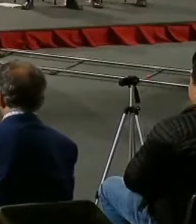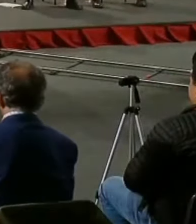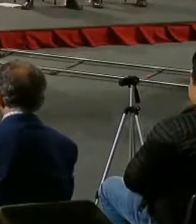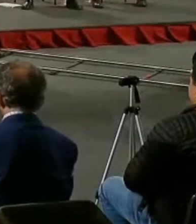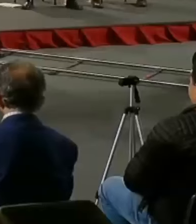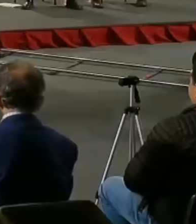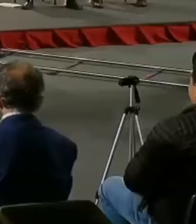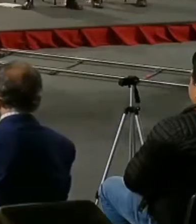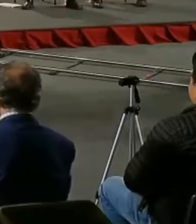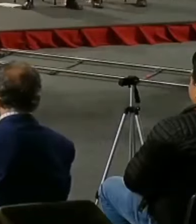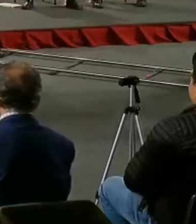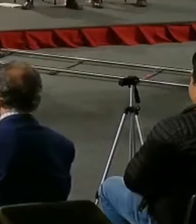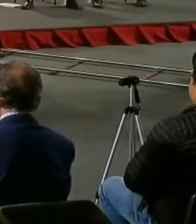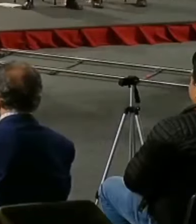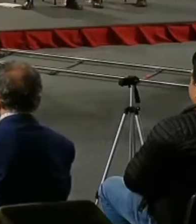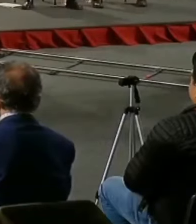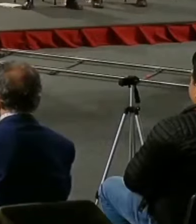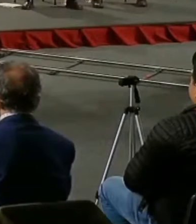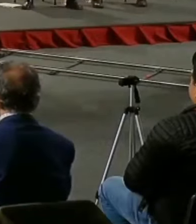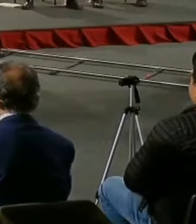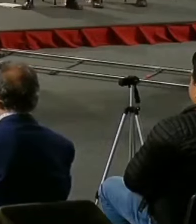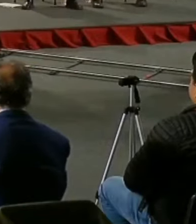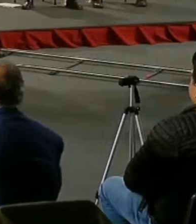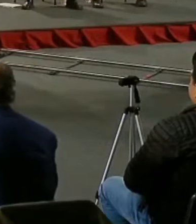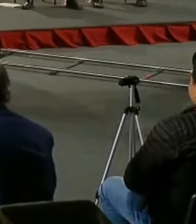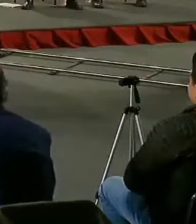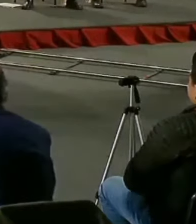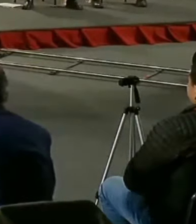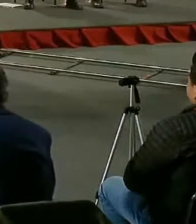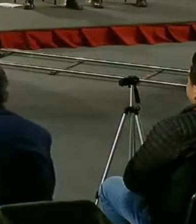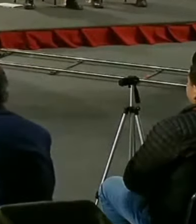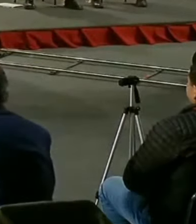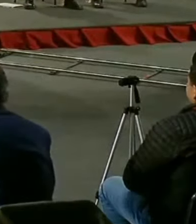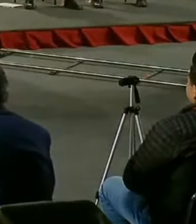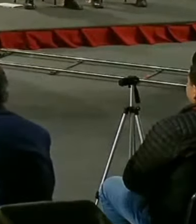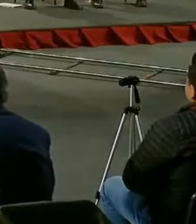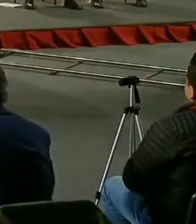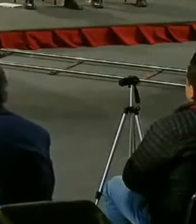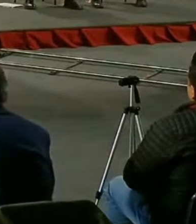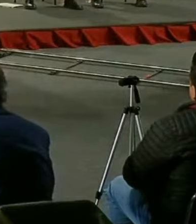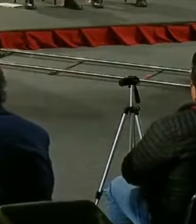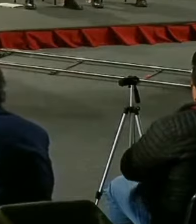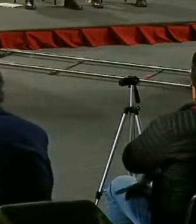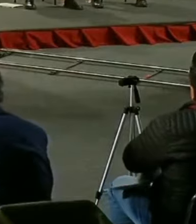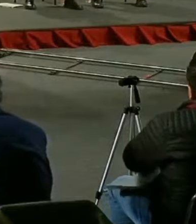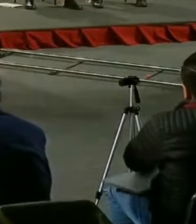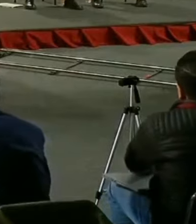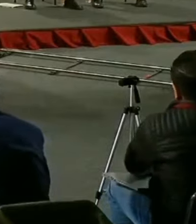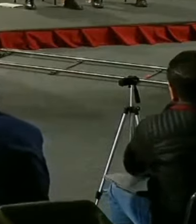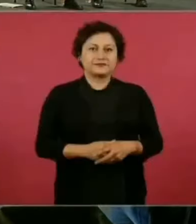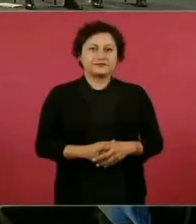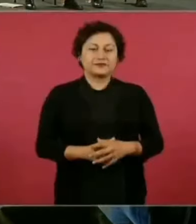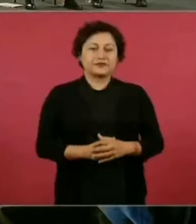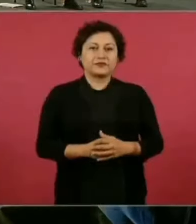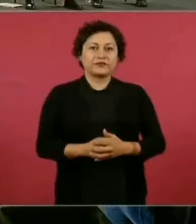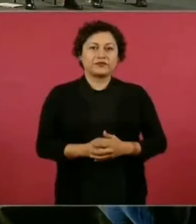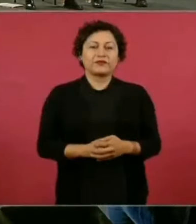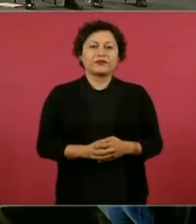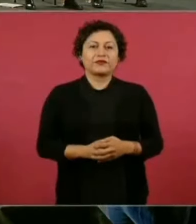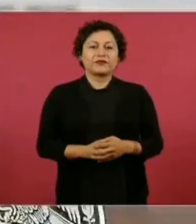de México. Pues es cuanto, presidente. Estamos trabajando con los médicas generales de fin de semana, esto que se le llama